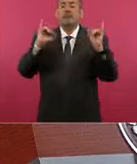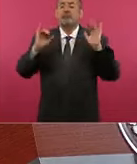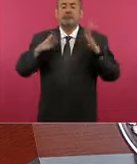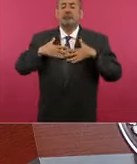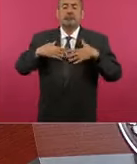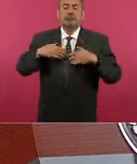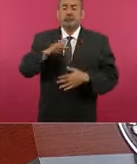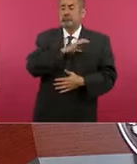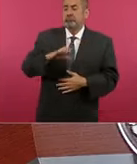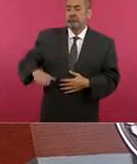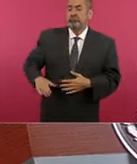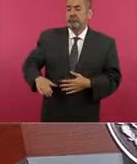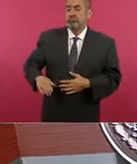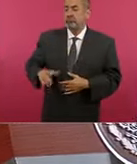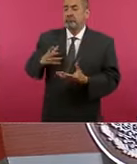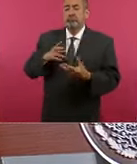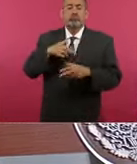Yo no